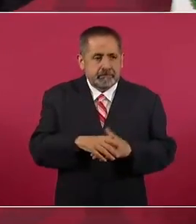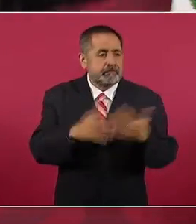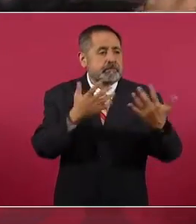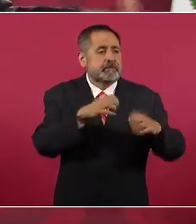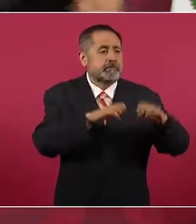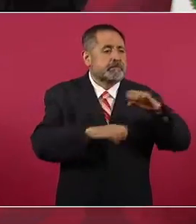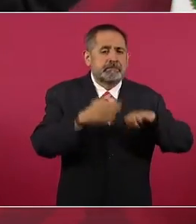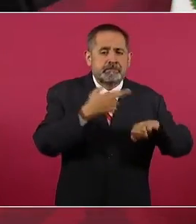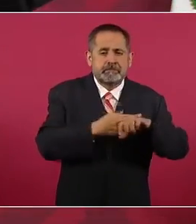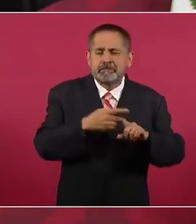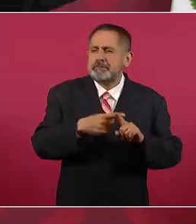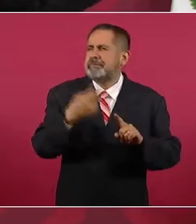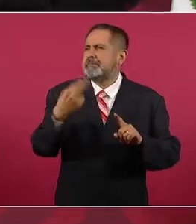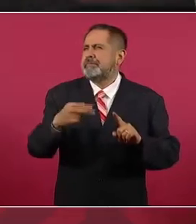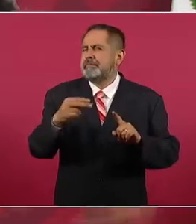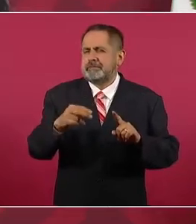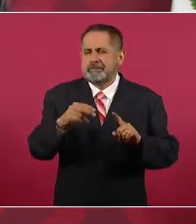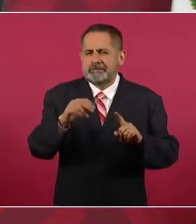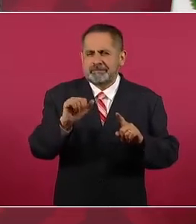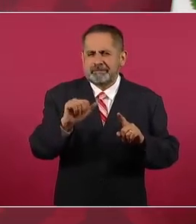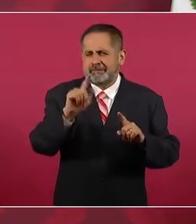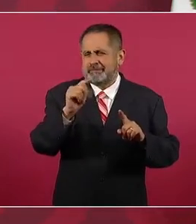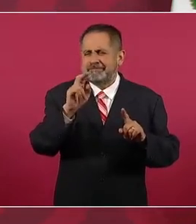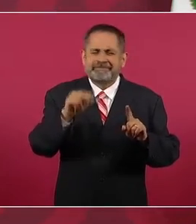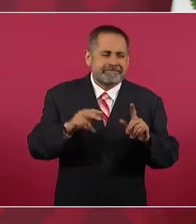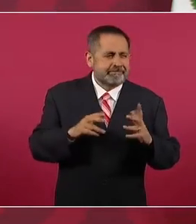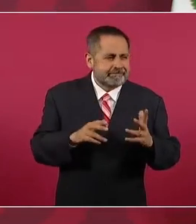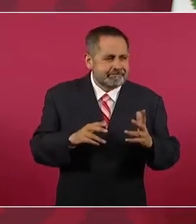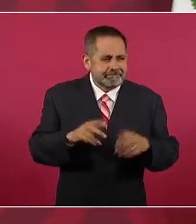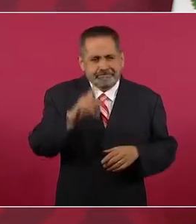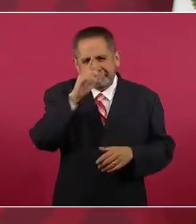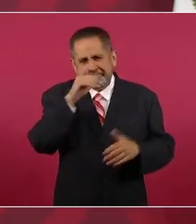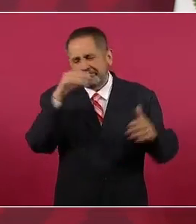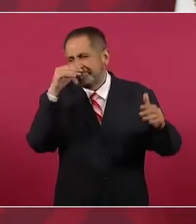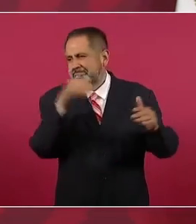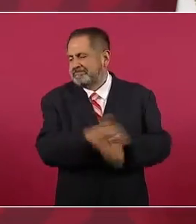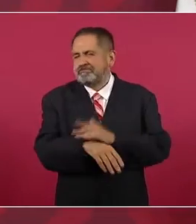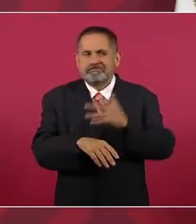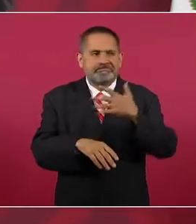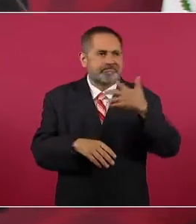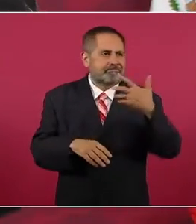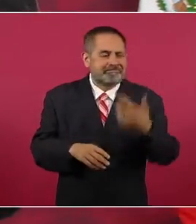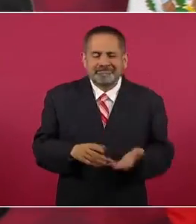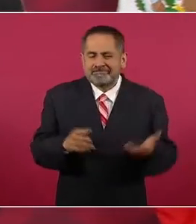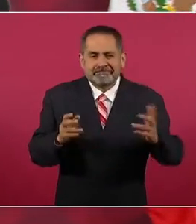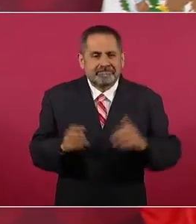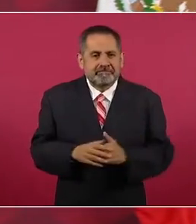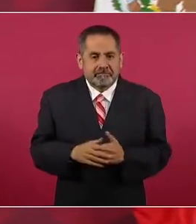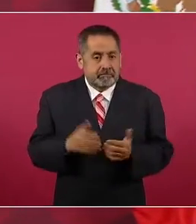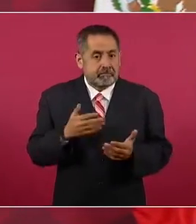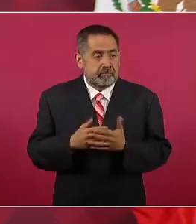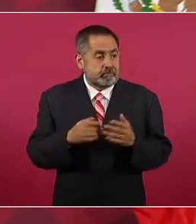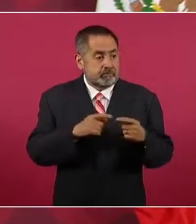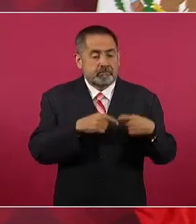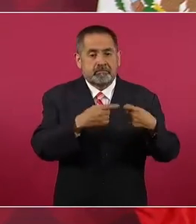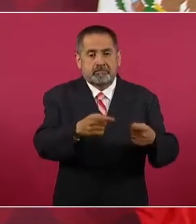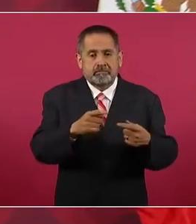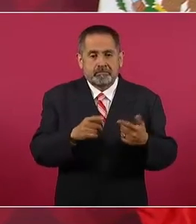que crearon que se llama Altán, fracasó Altán. Ahora